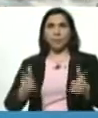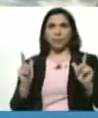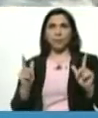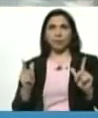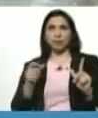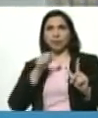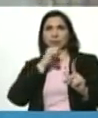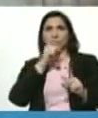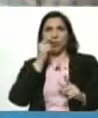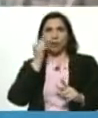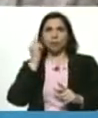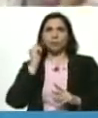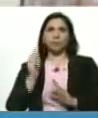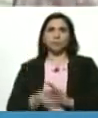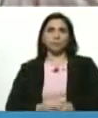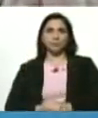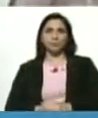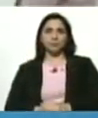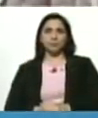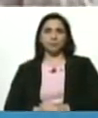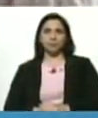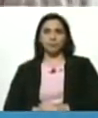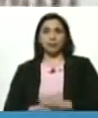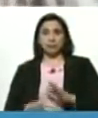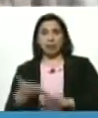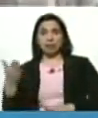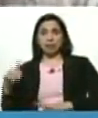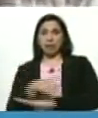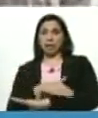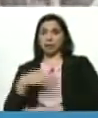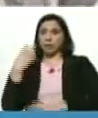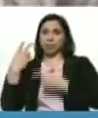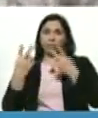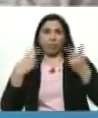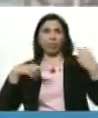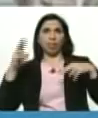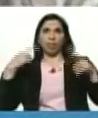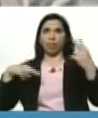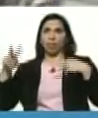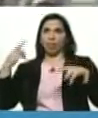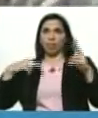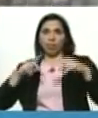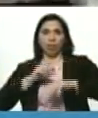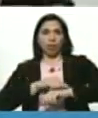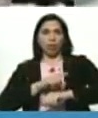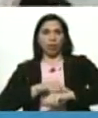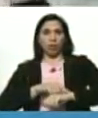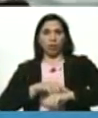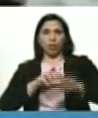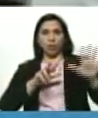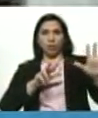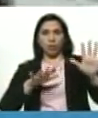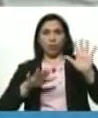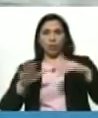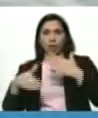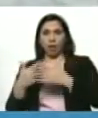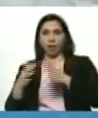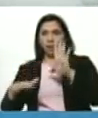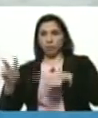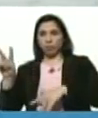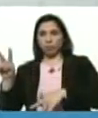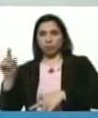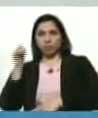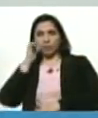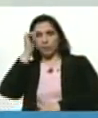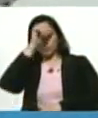adultos mayores salir a la calle a pasear en horario de 8 a 12 verdad y todo lo de 8 a 12 el